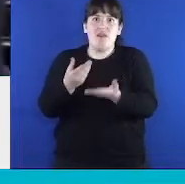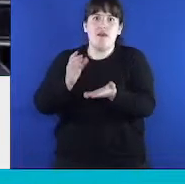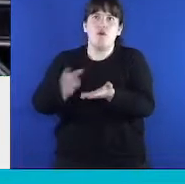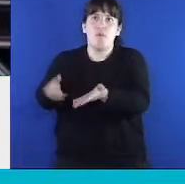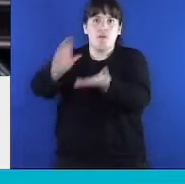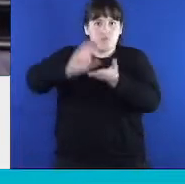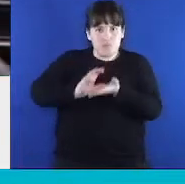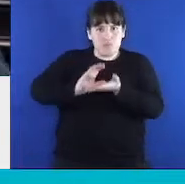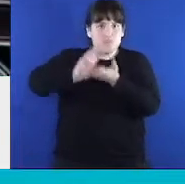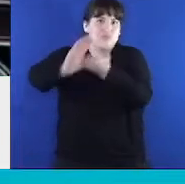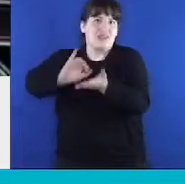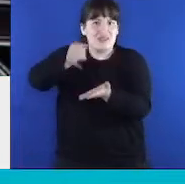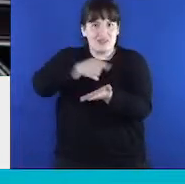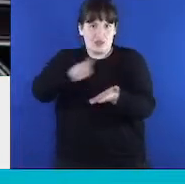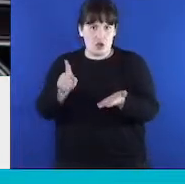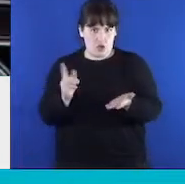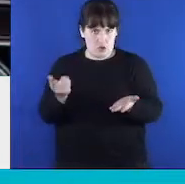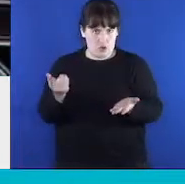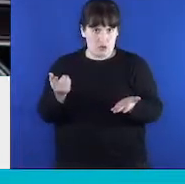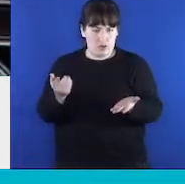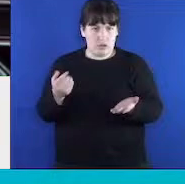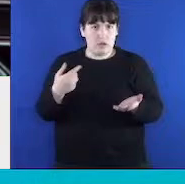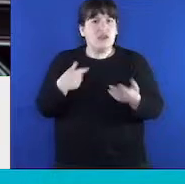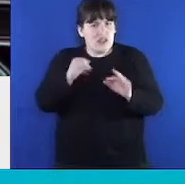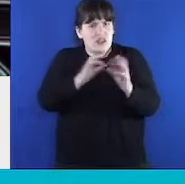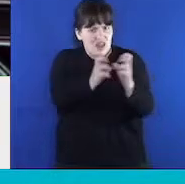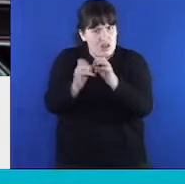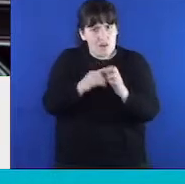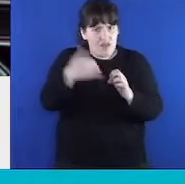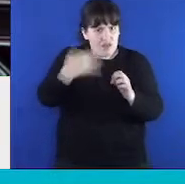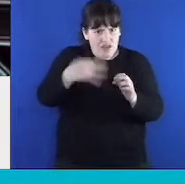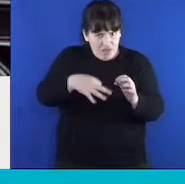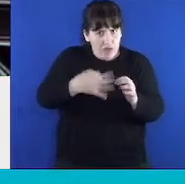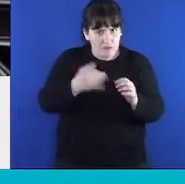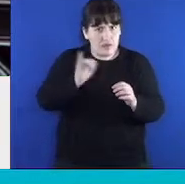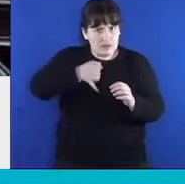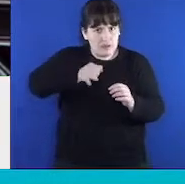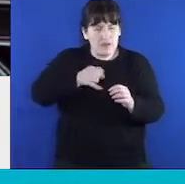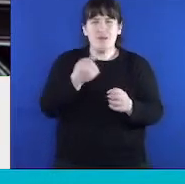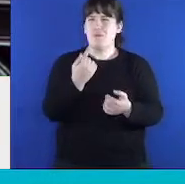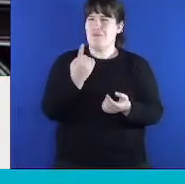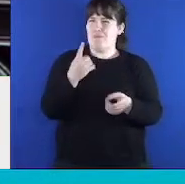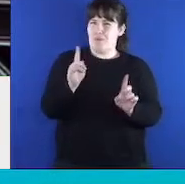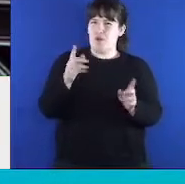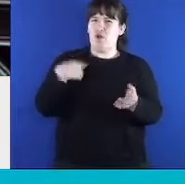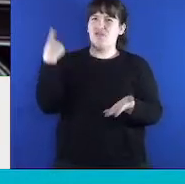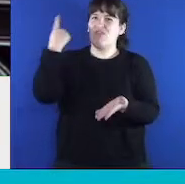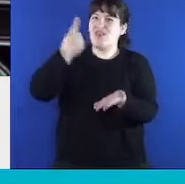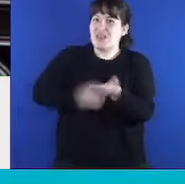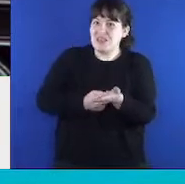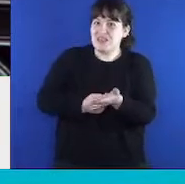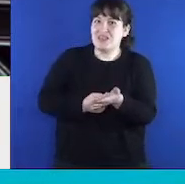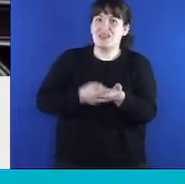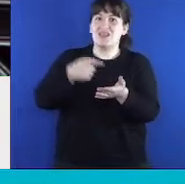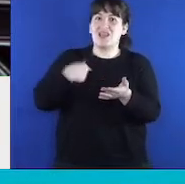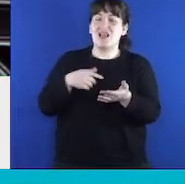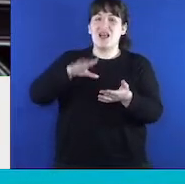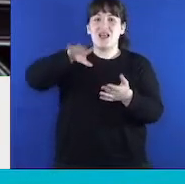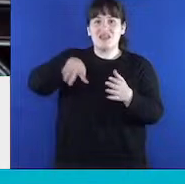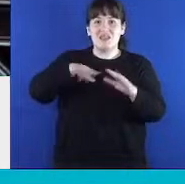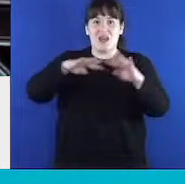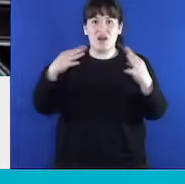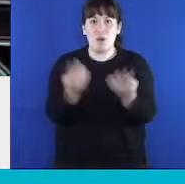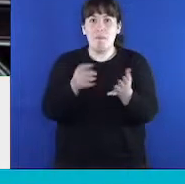Sí creo que lo tenemos que debatir, pero me parece que la decisión de enviar a esta legislatura un proyecto le corresponde al Poder Ejecutivo y no a